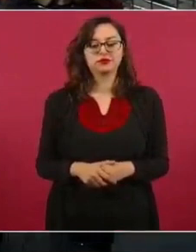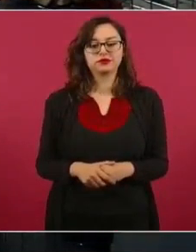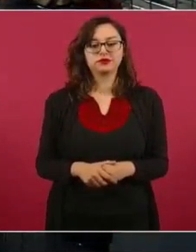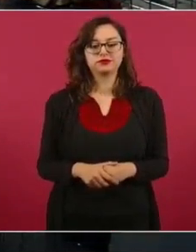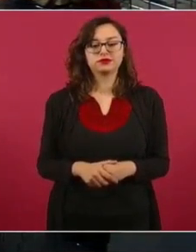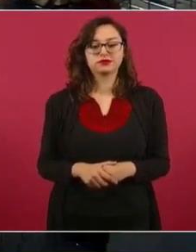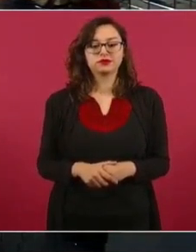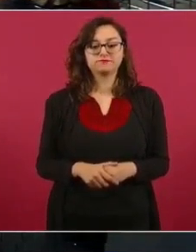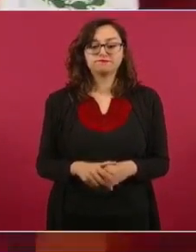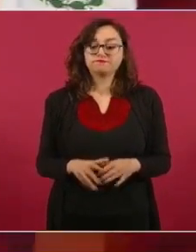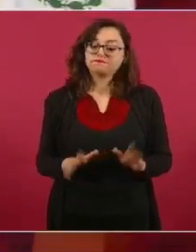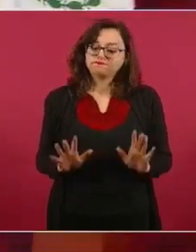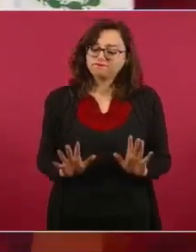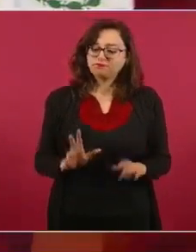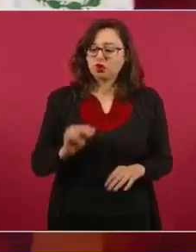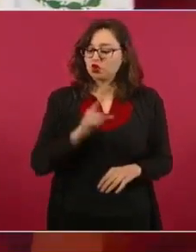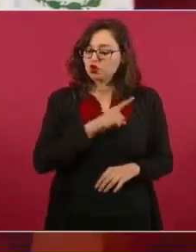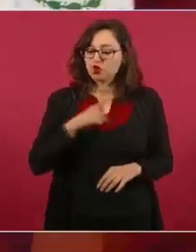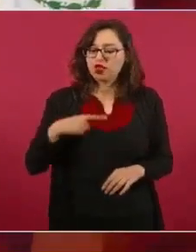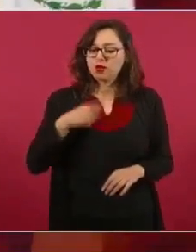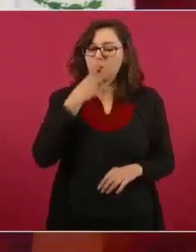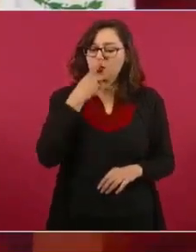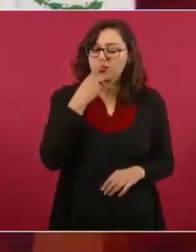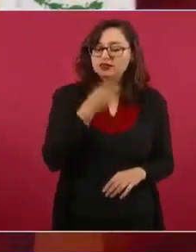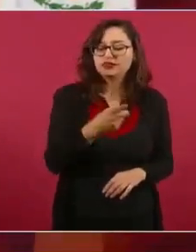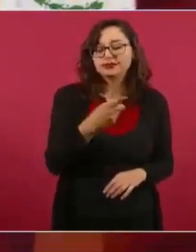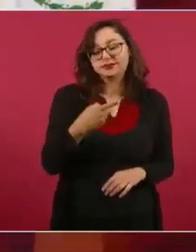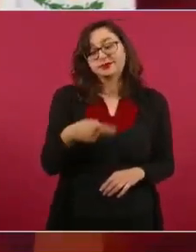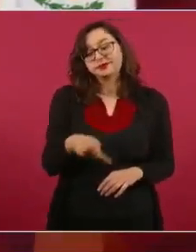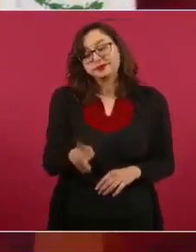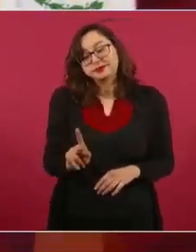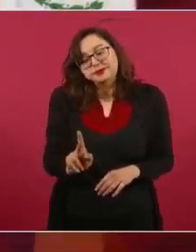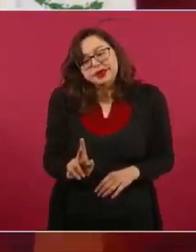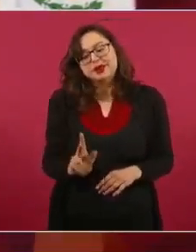y yo ni lo debería decir, pero bueno,